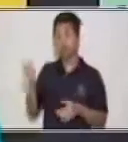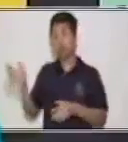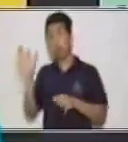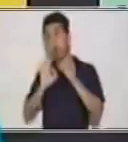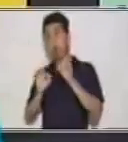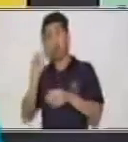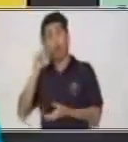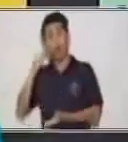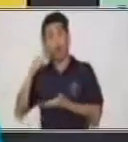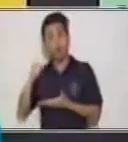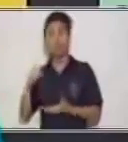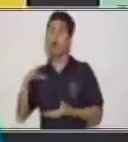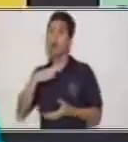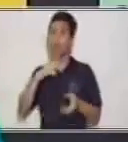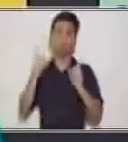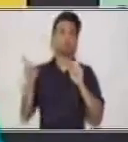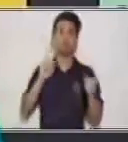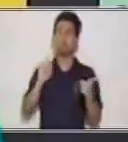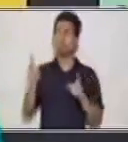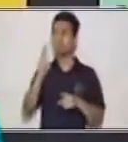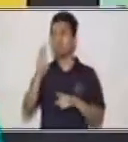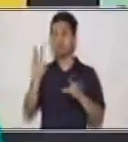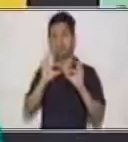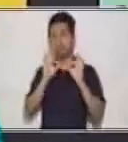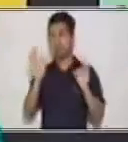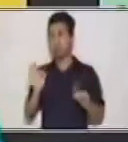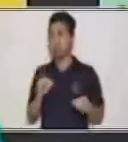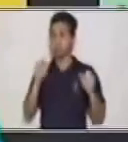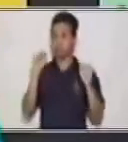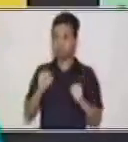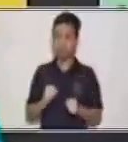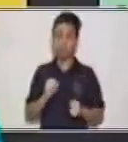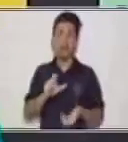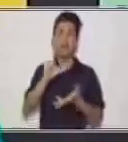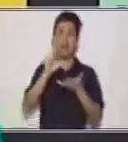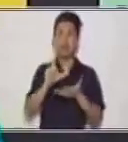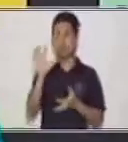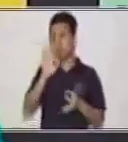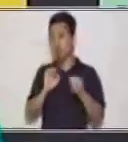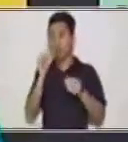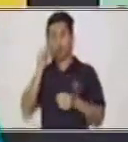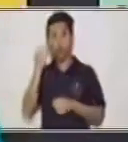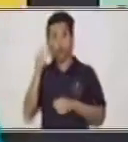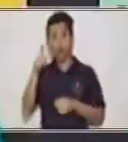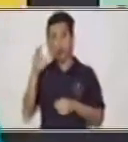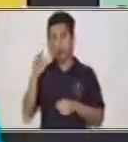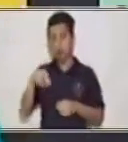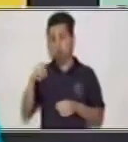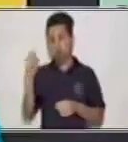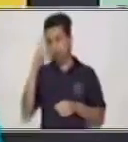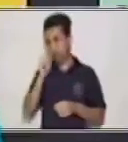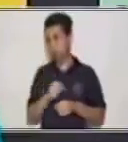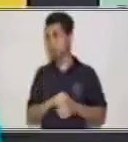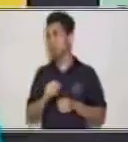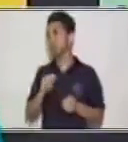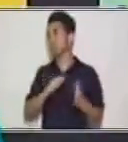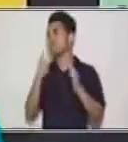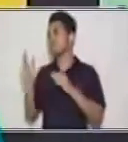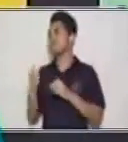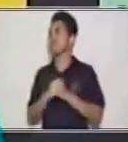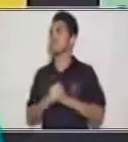2.000 litros, etcétera. Entonces también se puede medir en litros o en galones. También tenemos